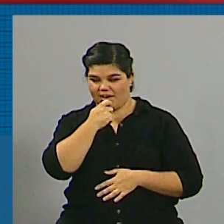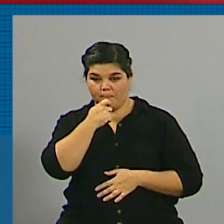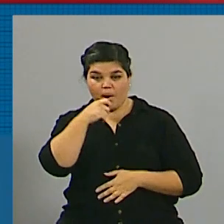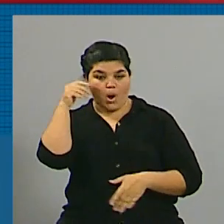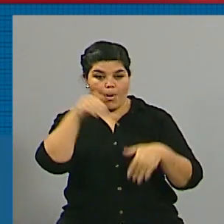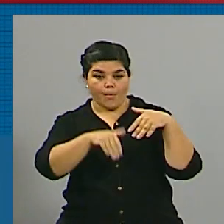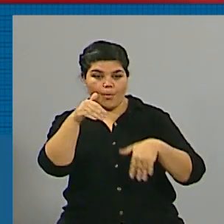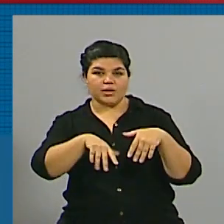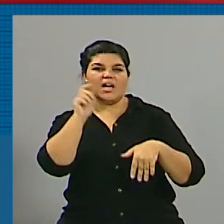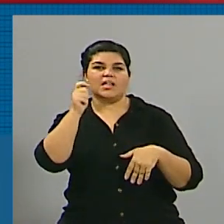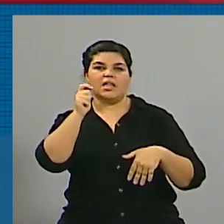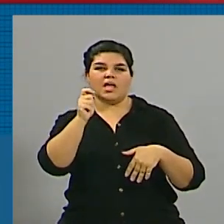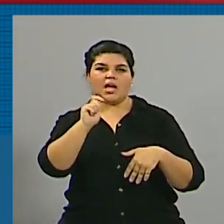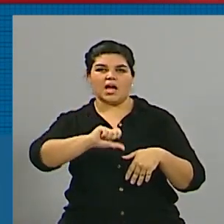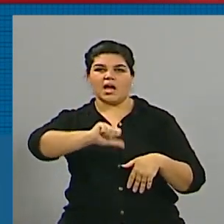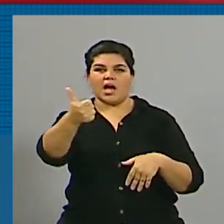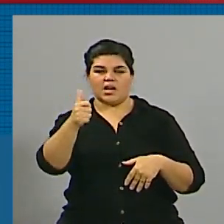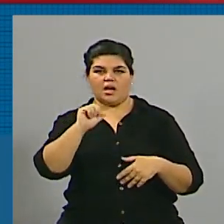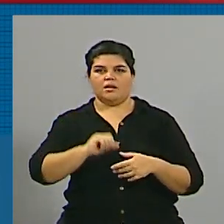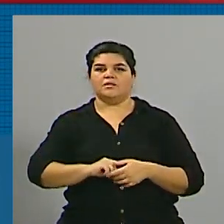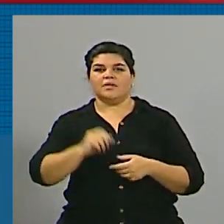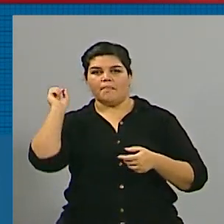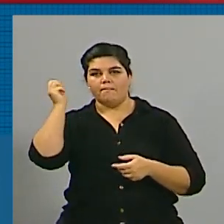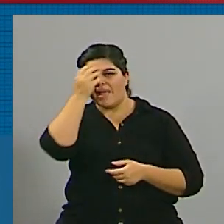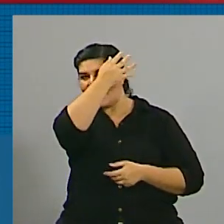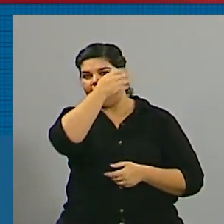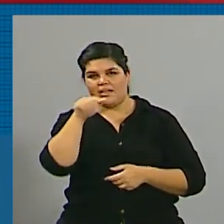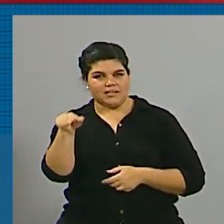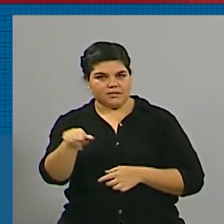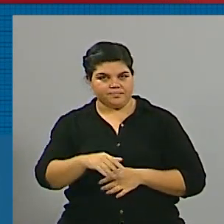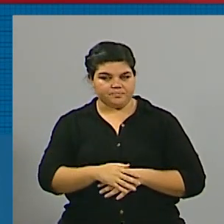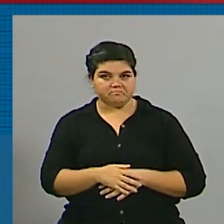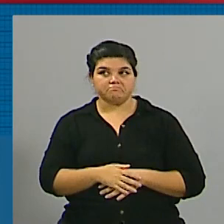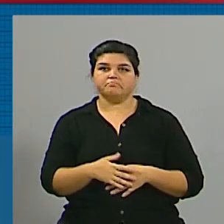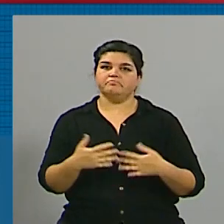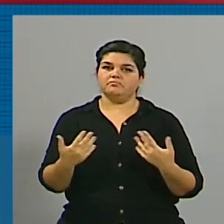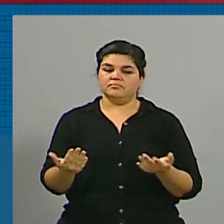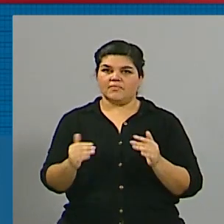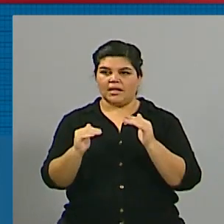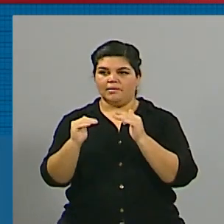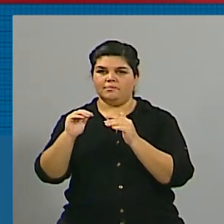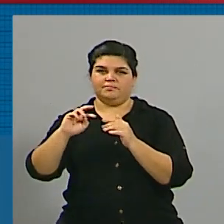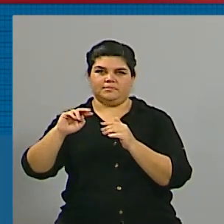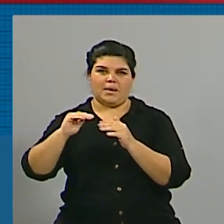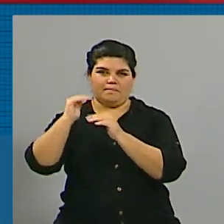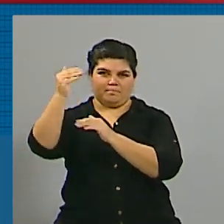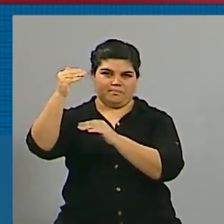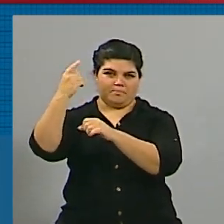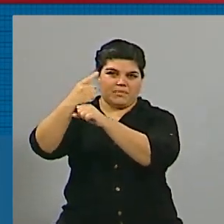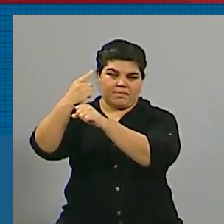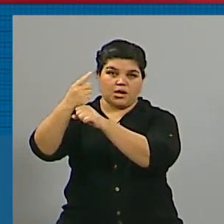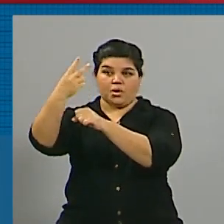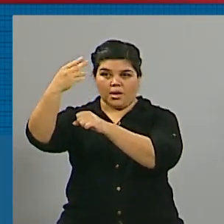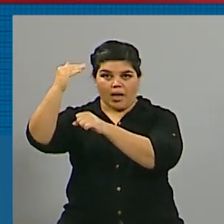el ganador sería Milei, con una diferencia no muy grande, en segundo lugar estaría el peronismo y